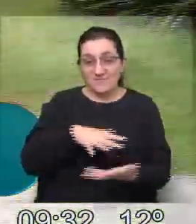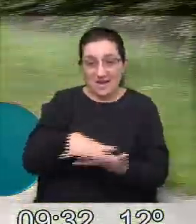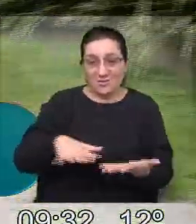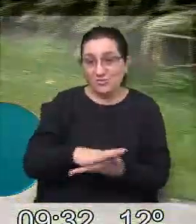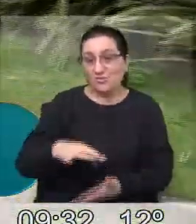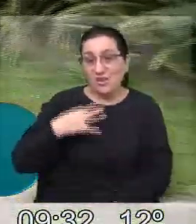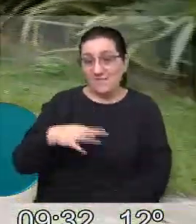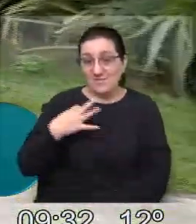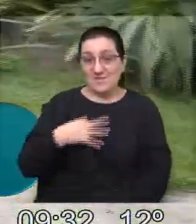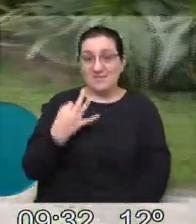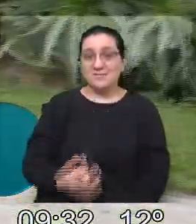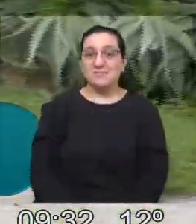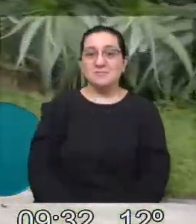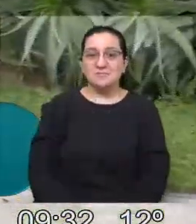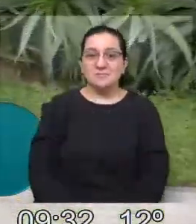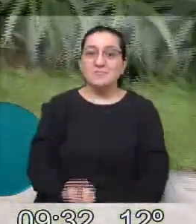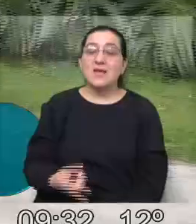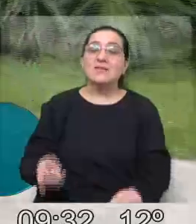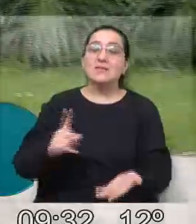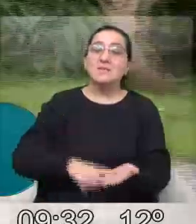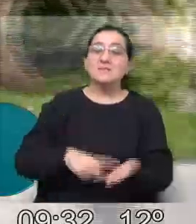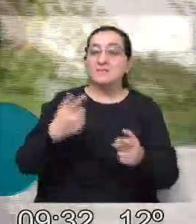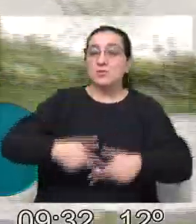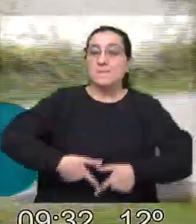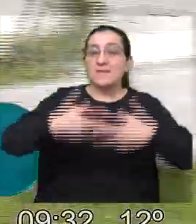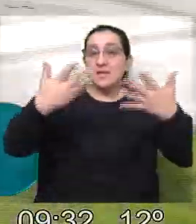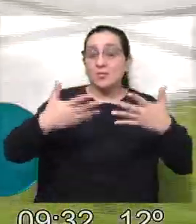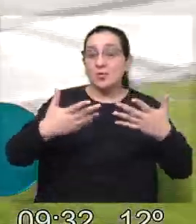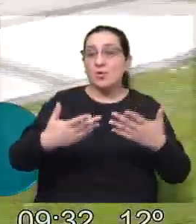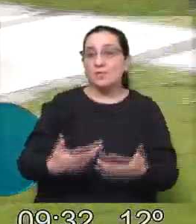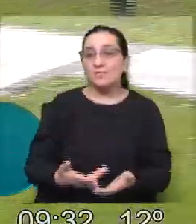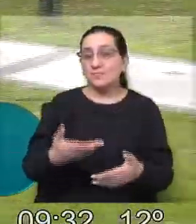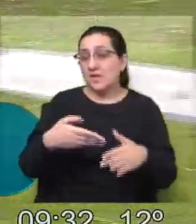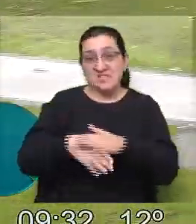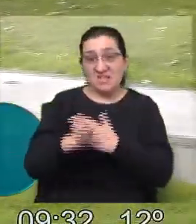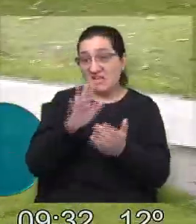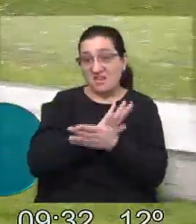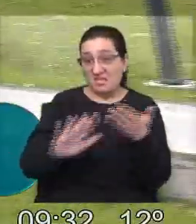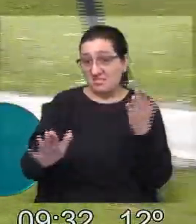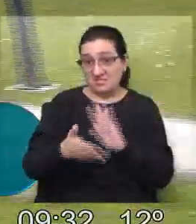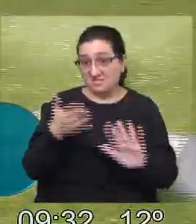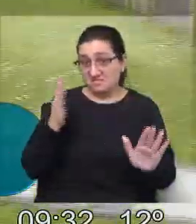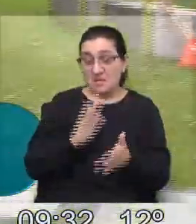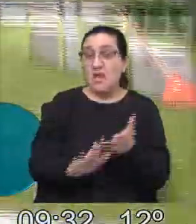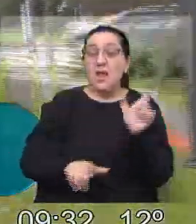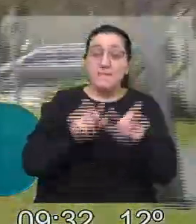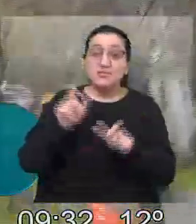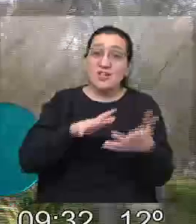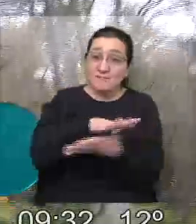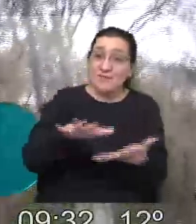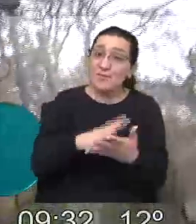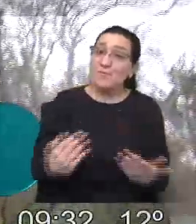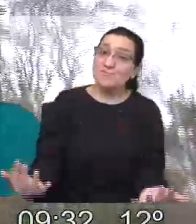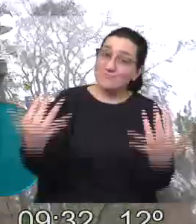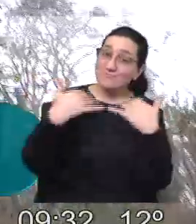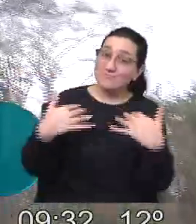vida, que además va a ser el espectáculo, un evento de entrada libre para que también los vecinos del barrio se puedan acercar. Esto